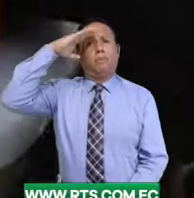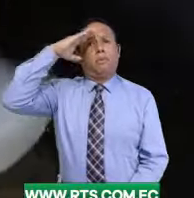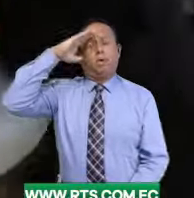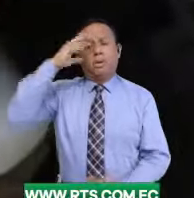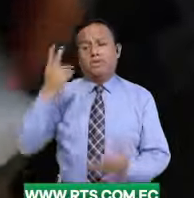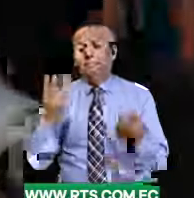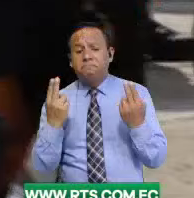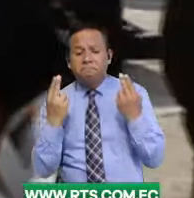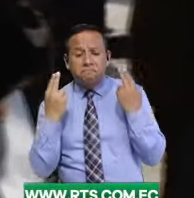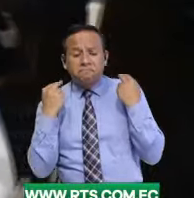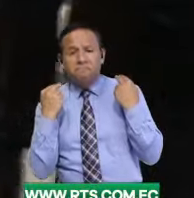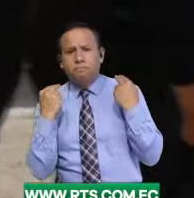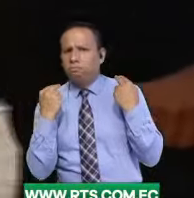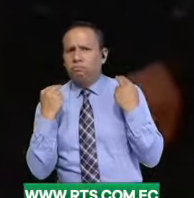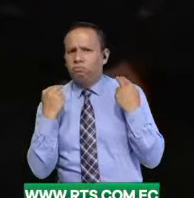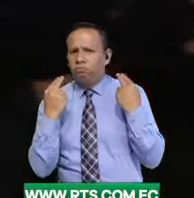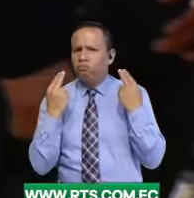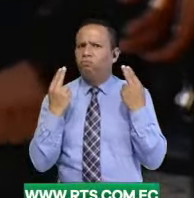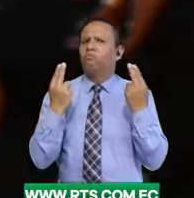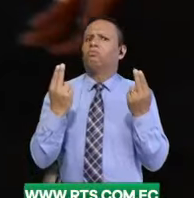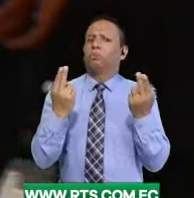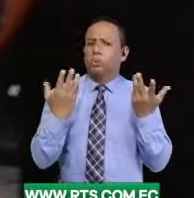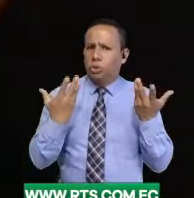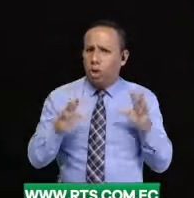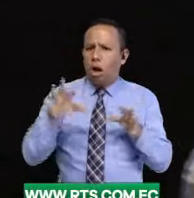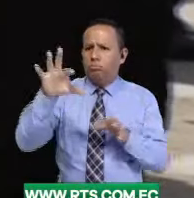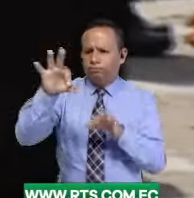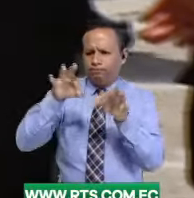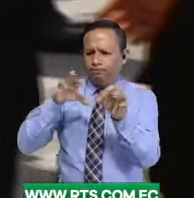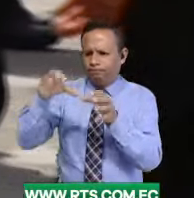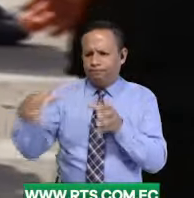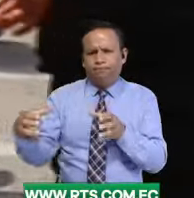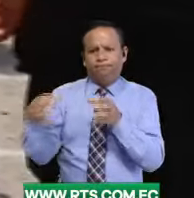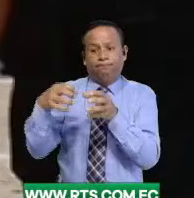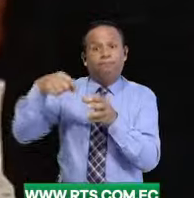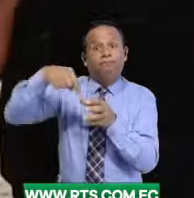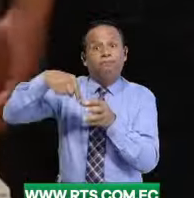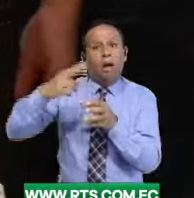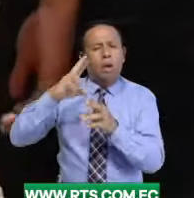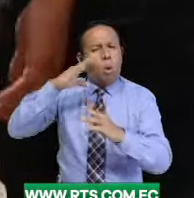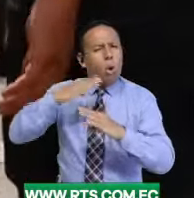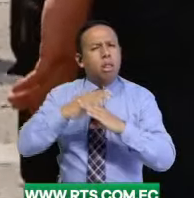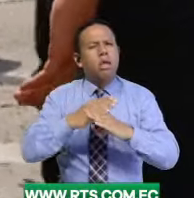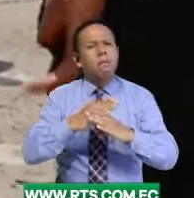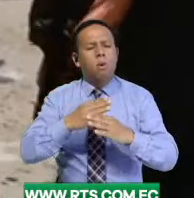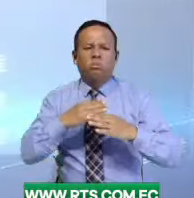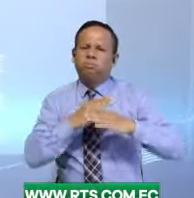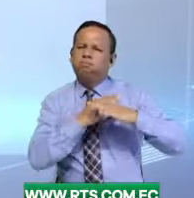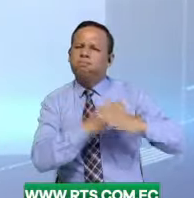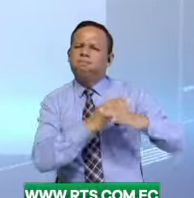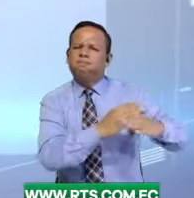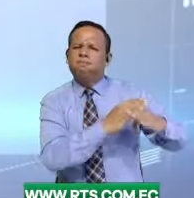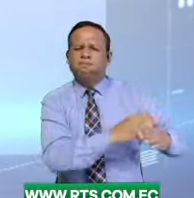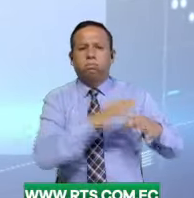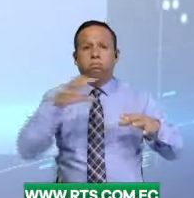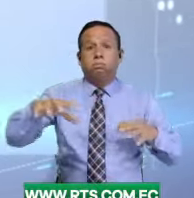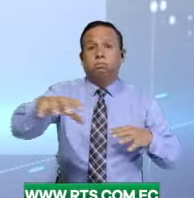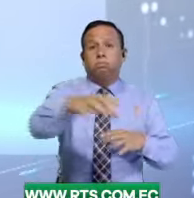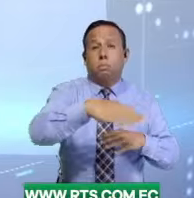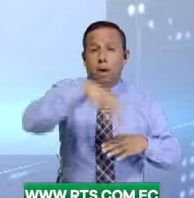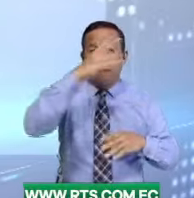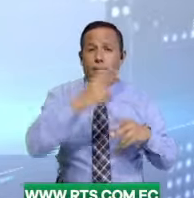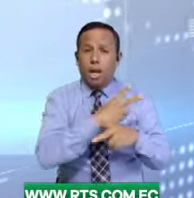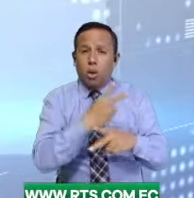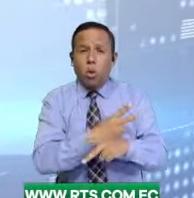se queda y crea la fuerza investigativa contra la extorsión en puntos calientes de la Zona 8, Zona